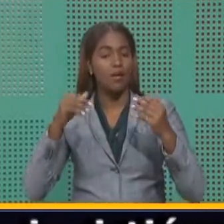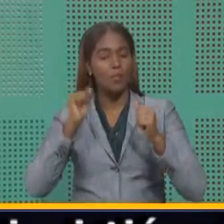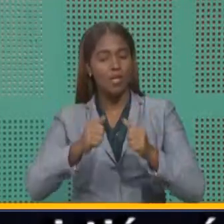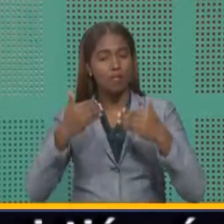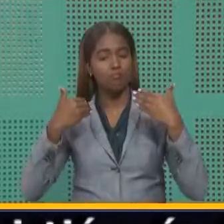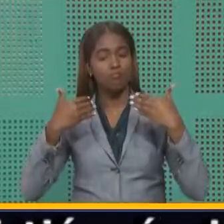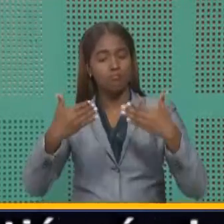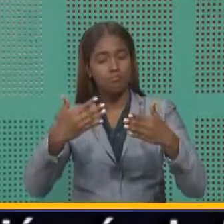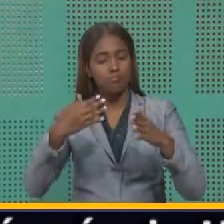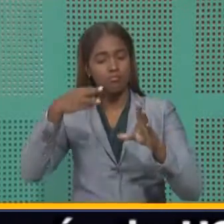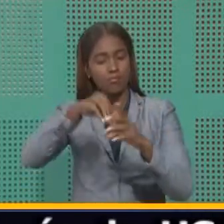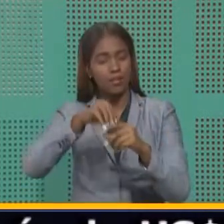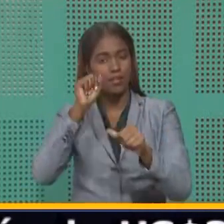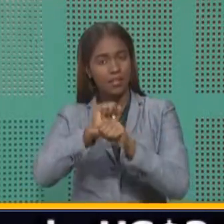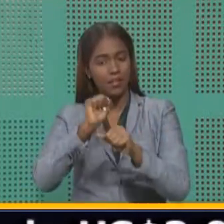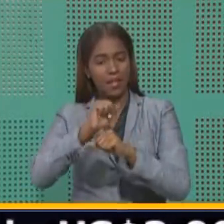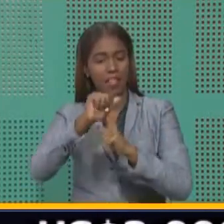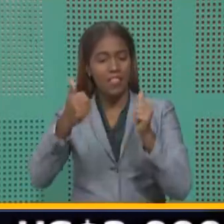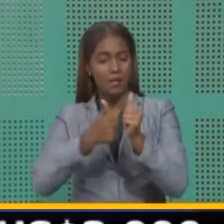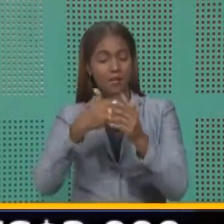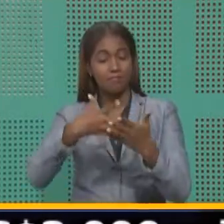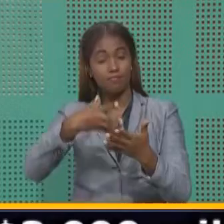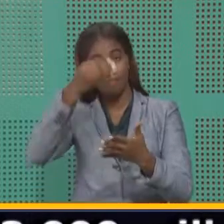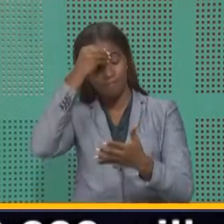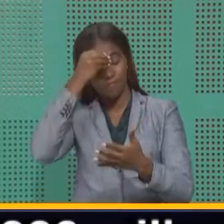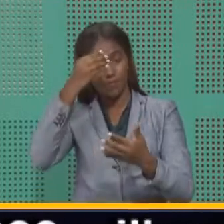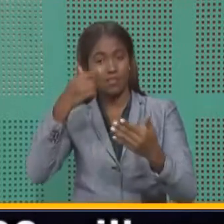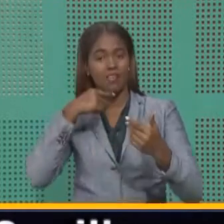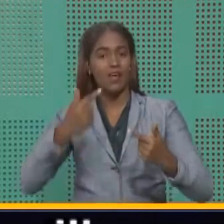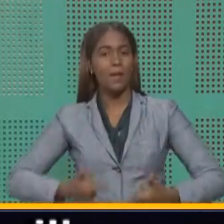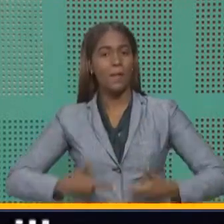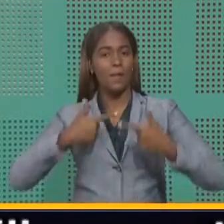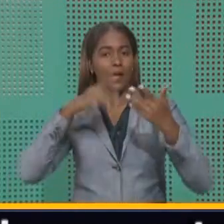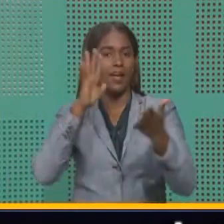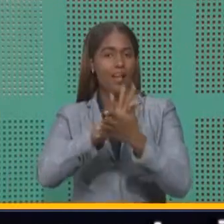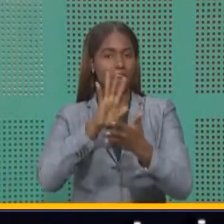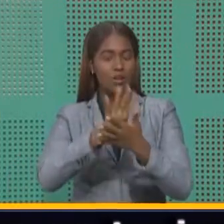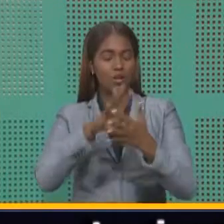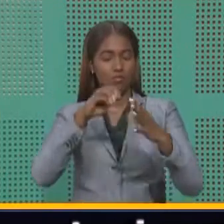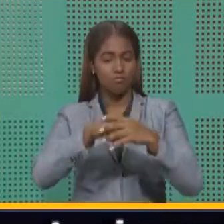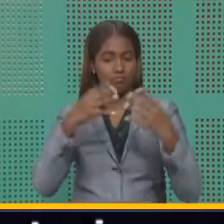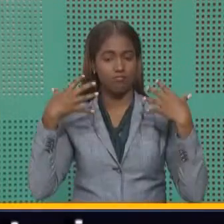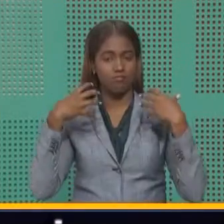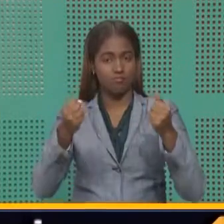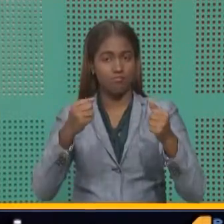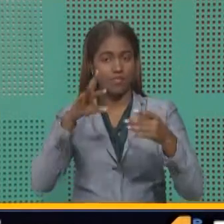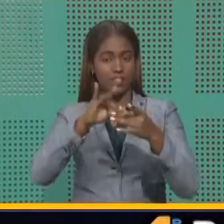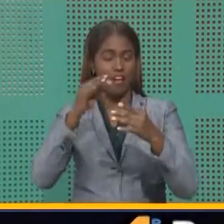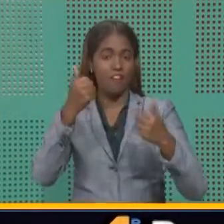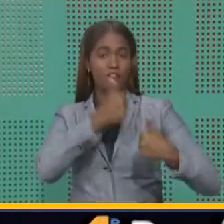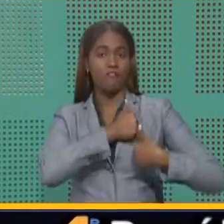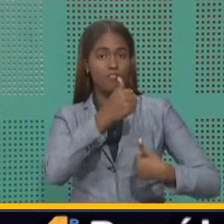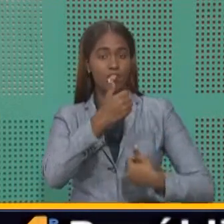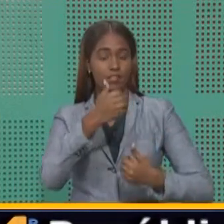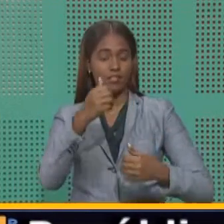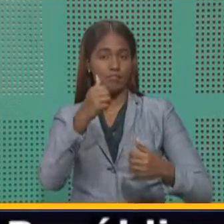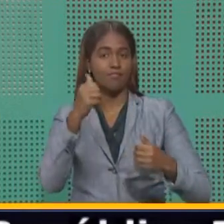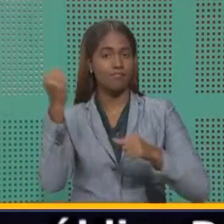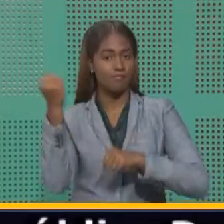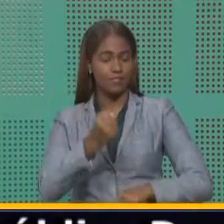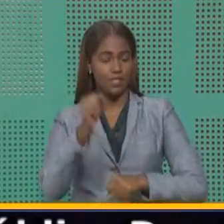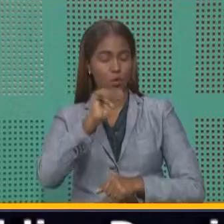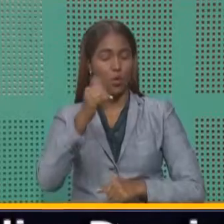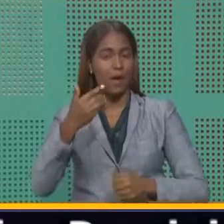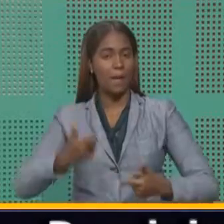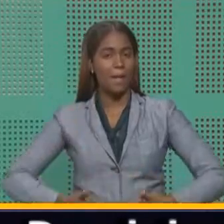un empleo a través de su formación que viva la cuerda vocacionales en las fuerzas armadas que viva las almas